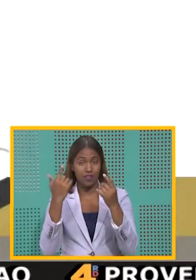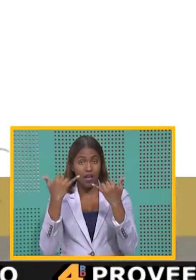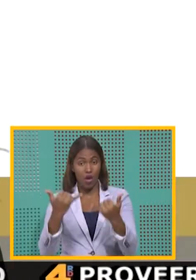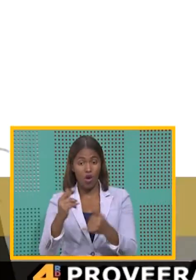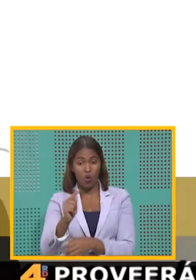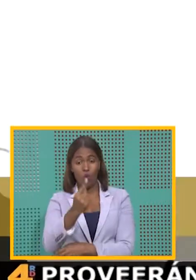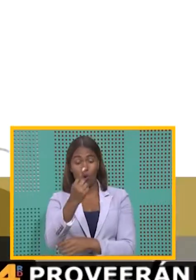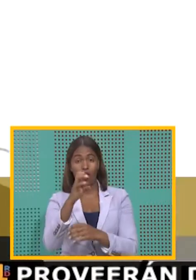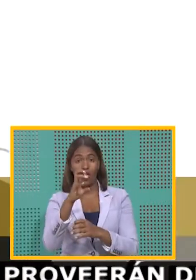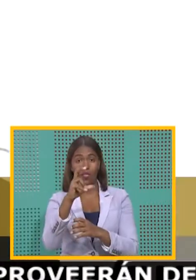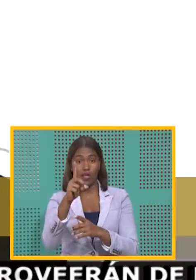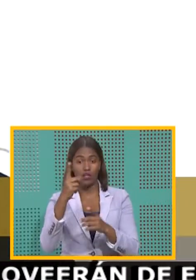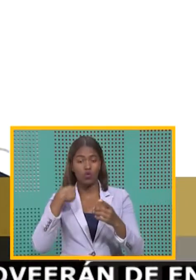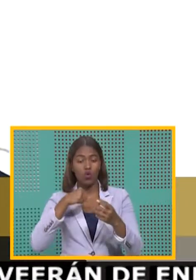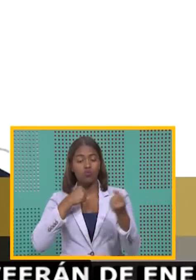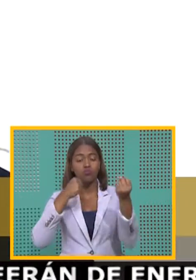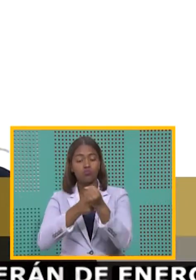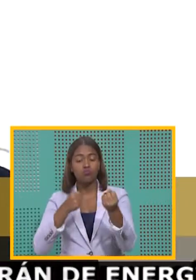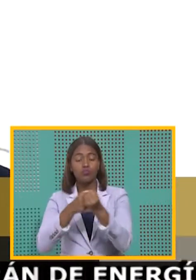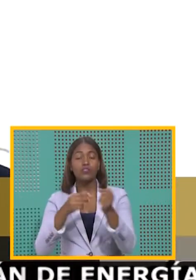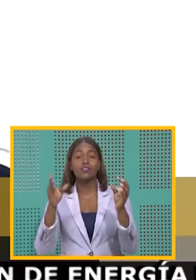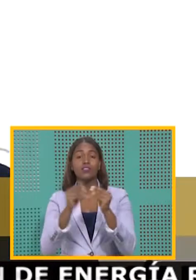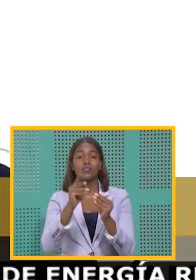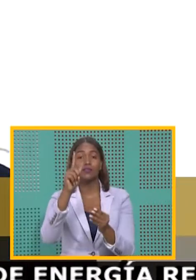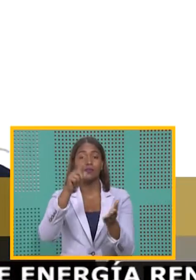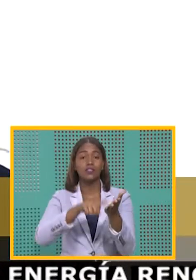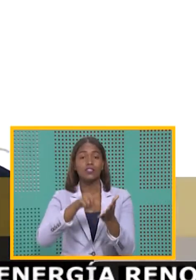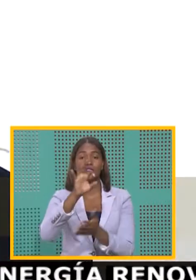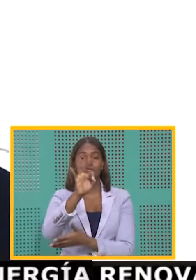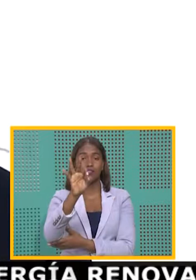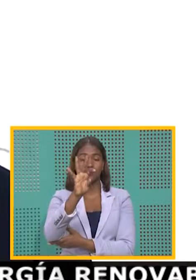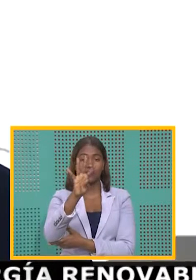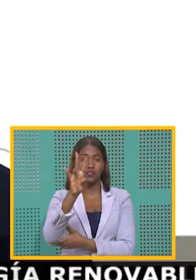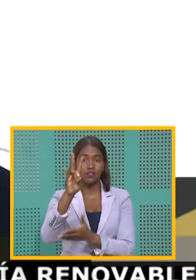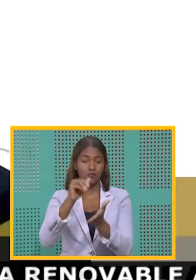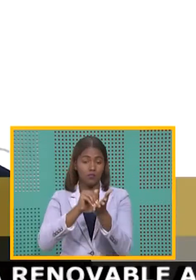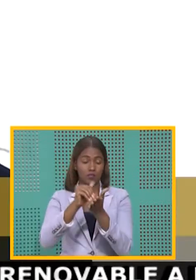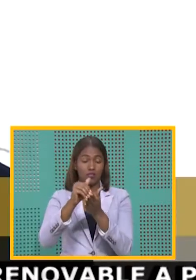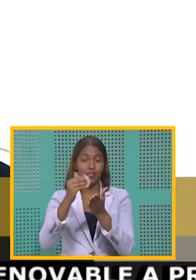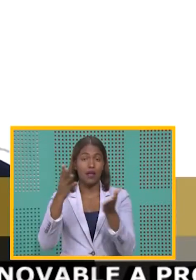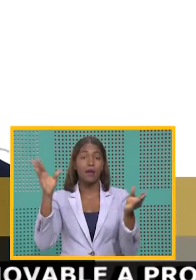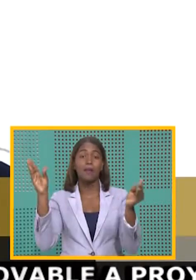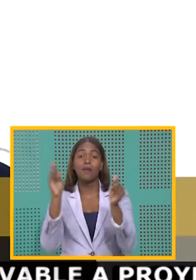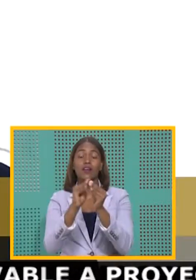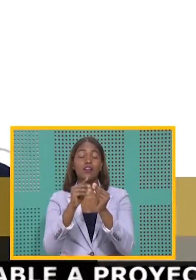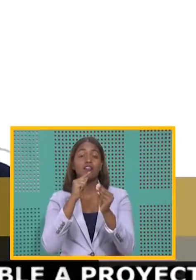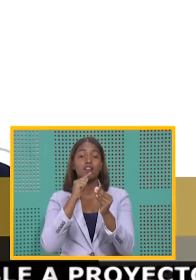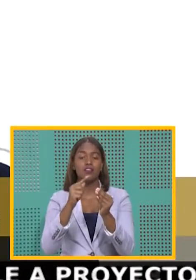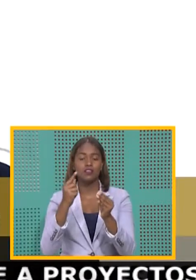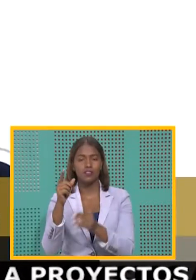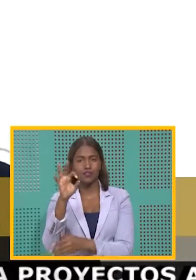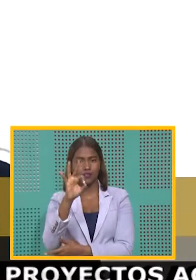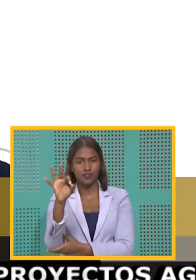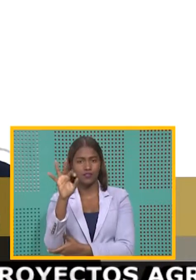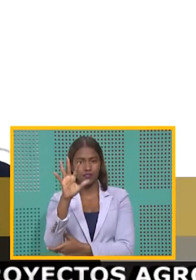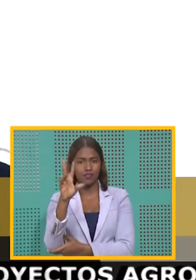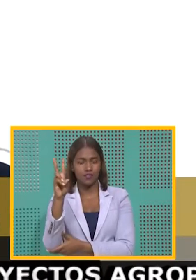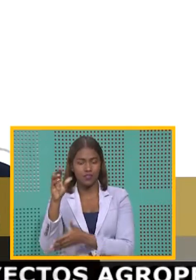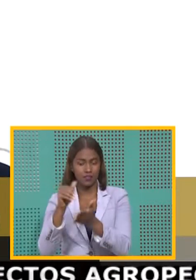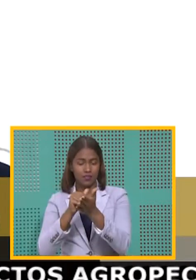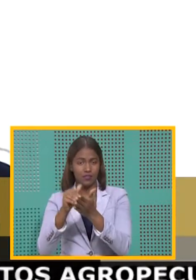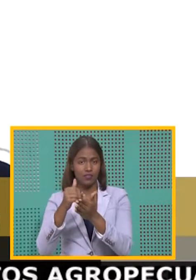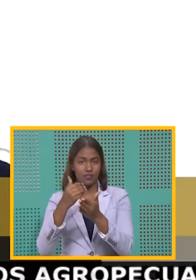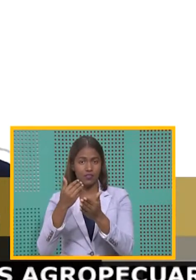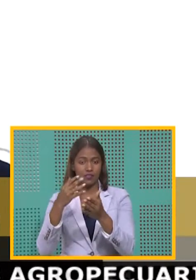hemos invertido 1.947 millones más 952 millones